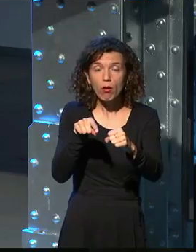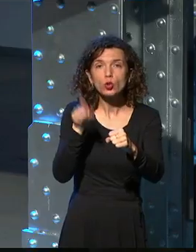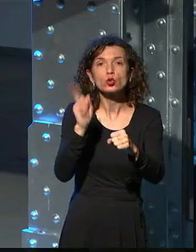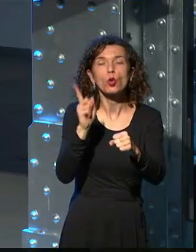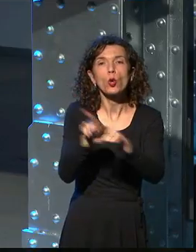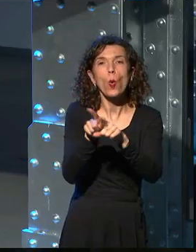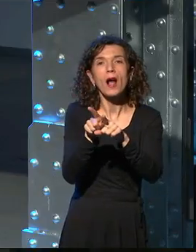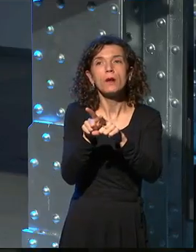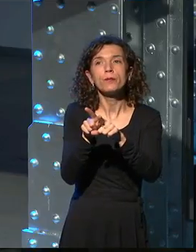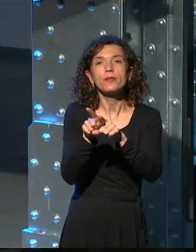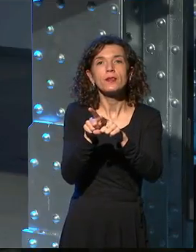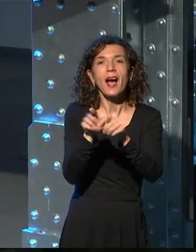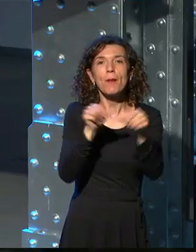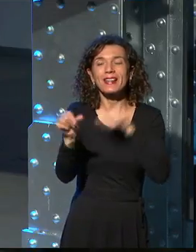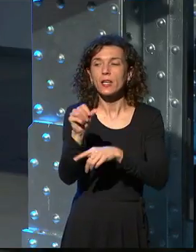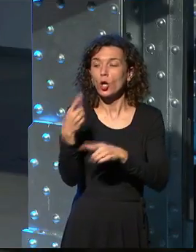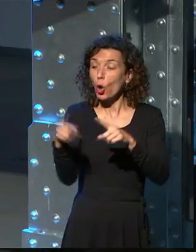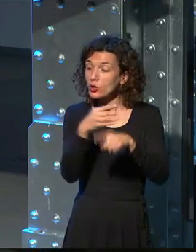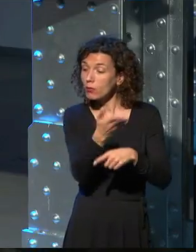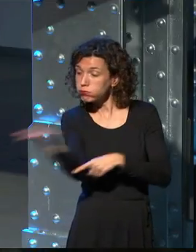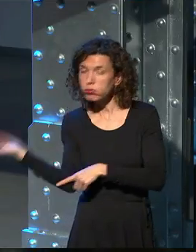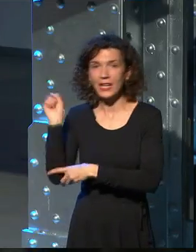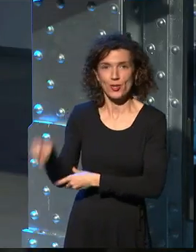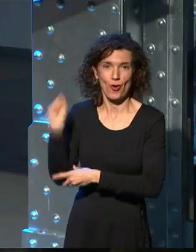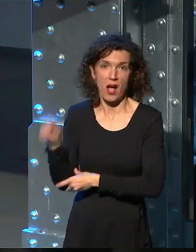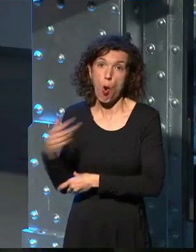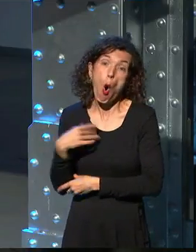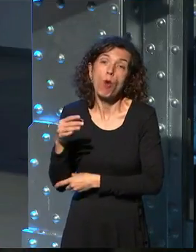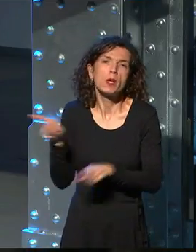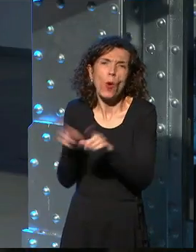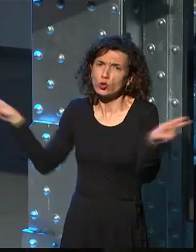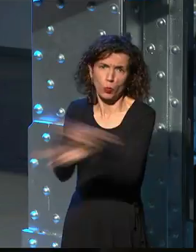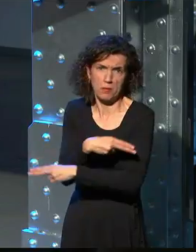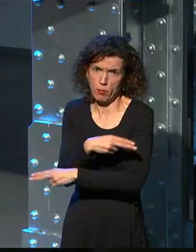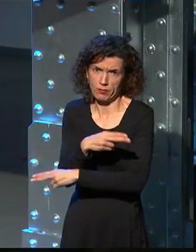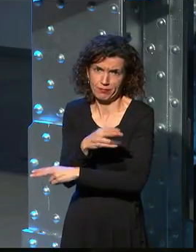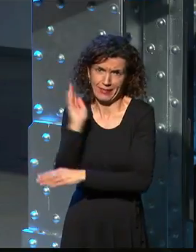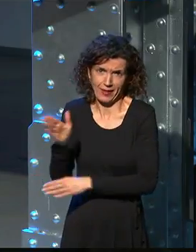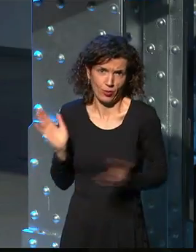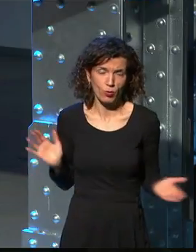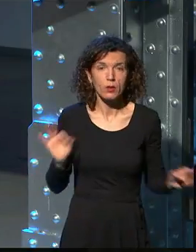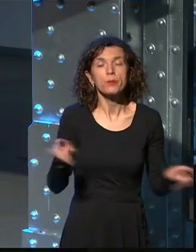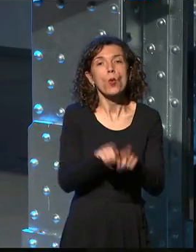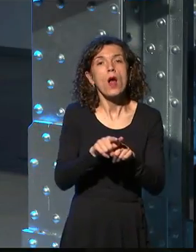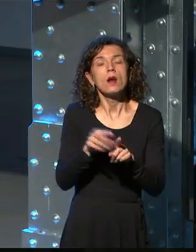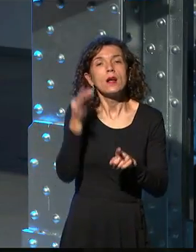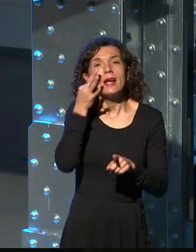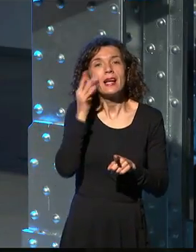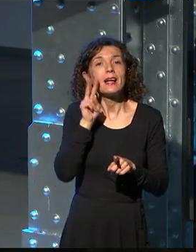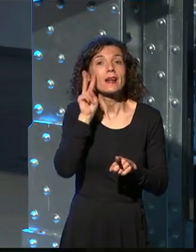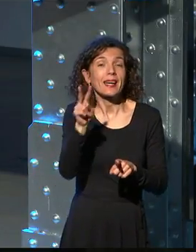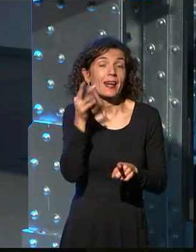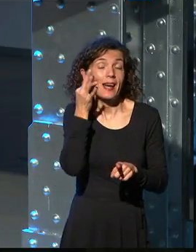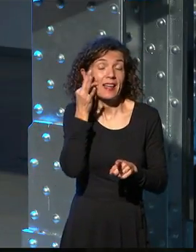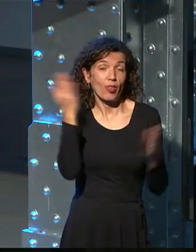solamente ignoramos el resto, sino que lo suprimimos activamente. Esta es una ilusión